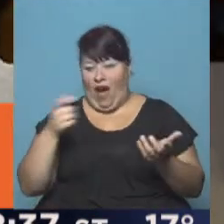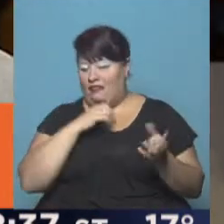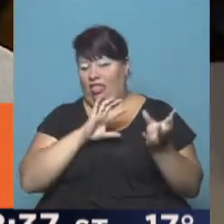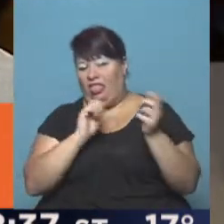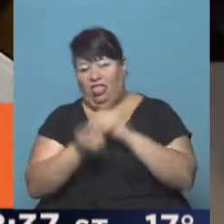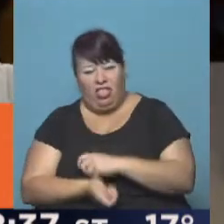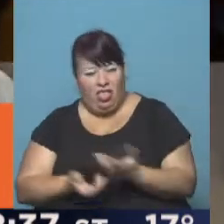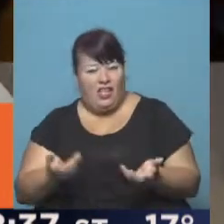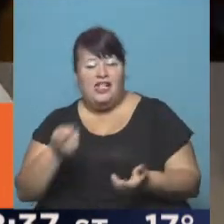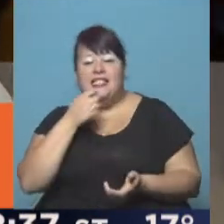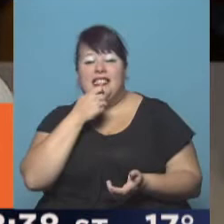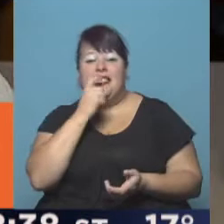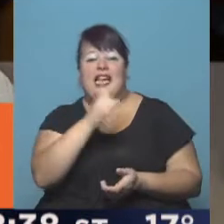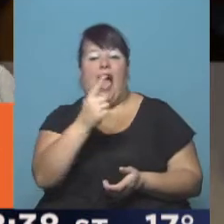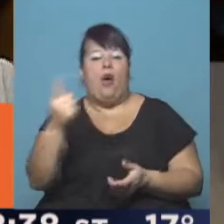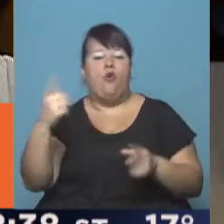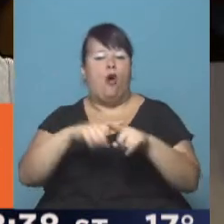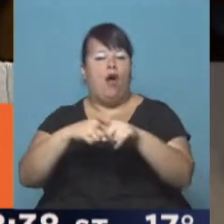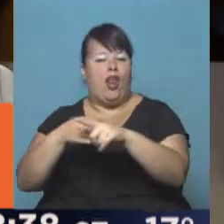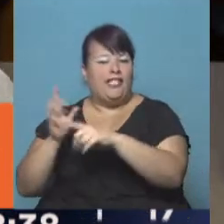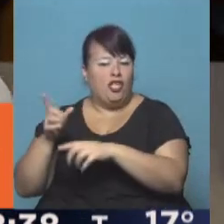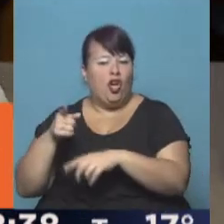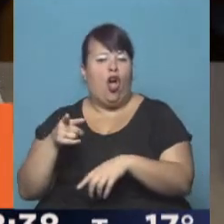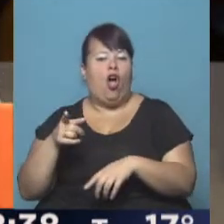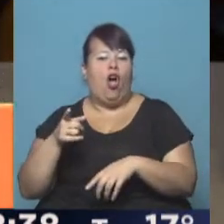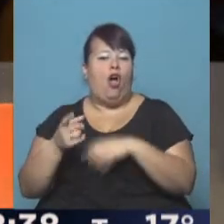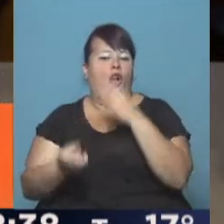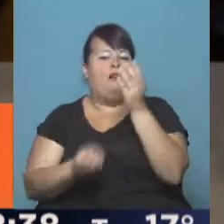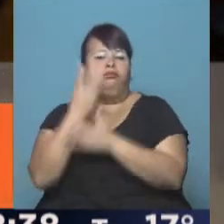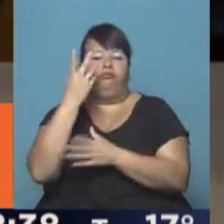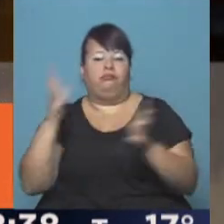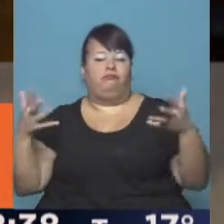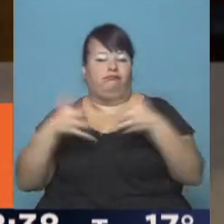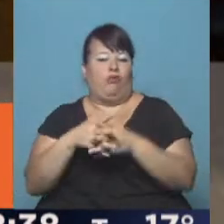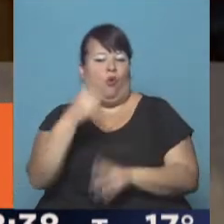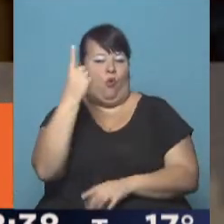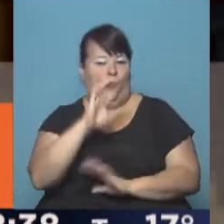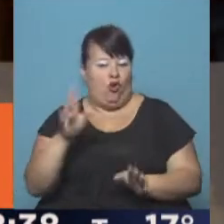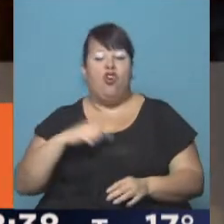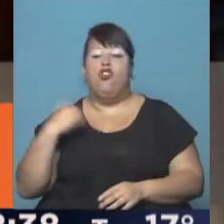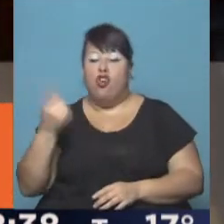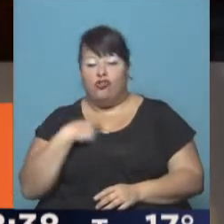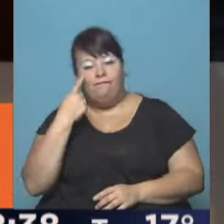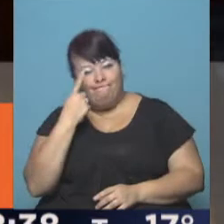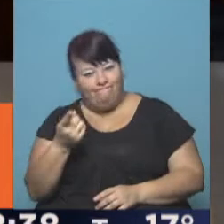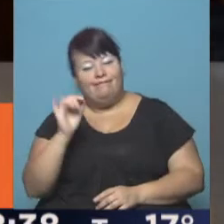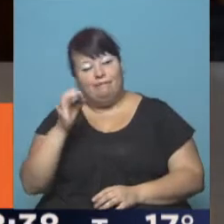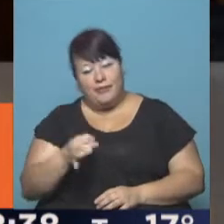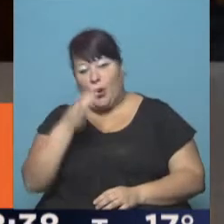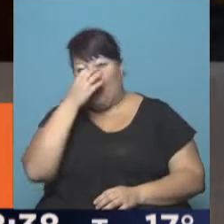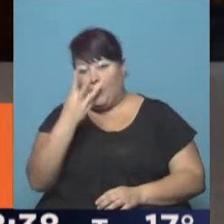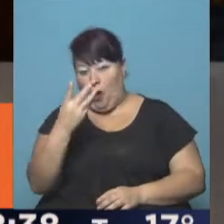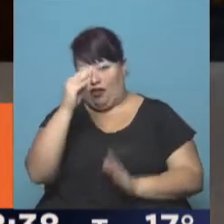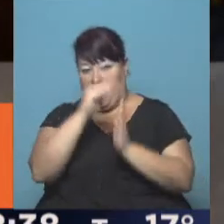desvirtúa cuando cada uno de los partidos unifica candidatura nosotros estamos viendo si bien el 24